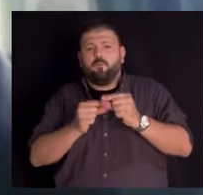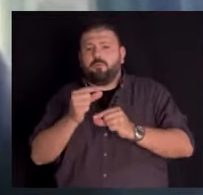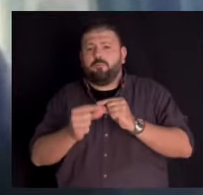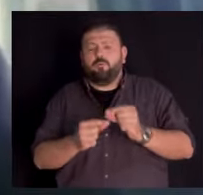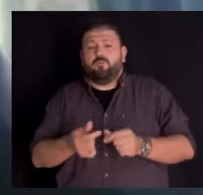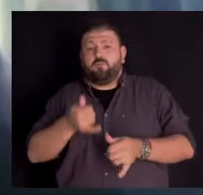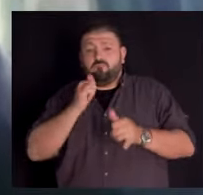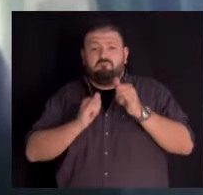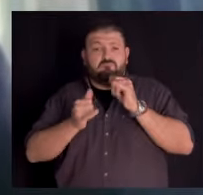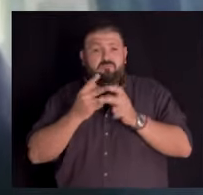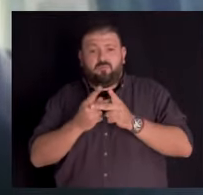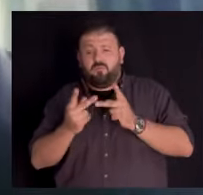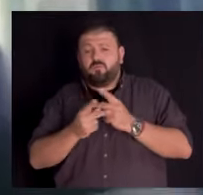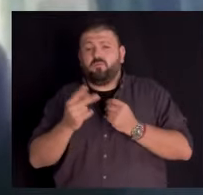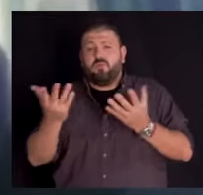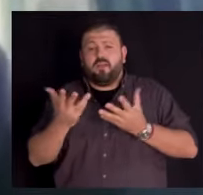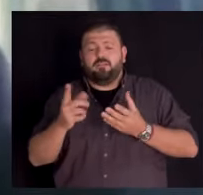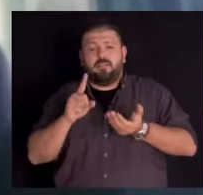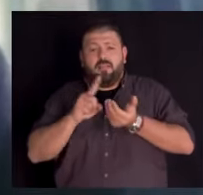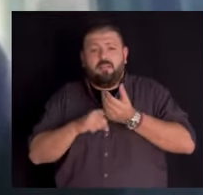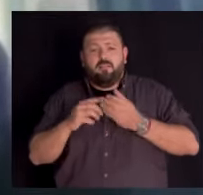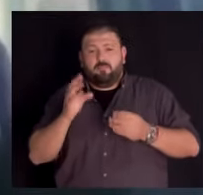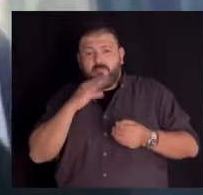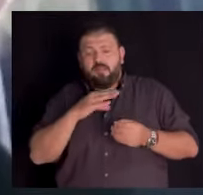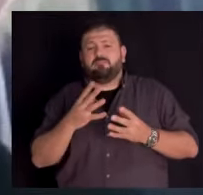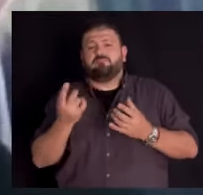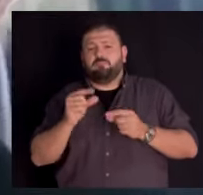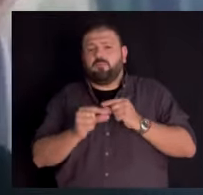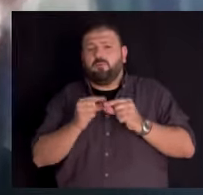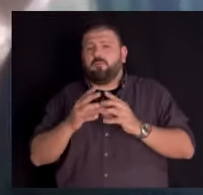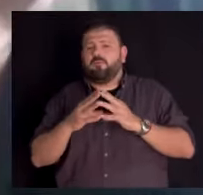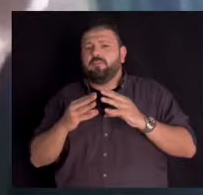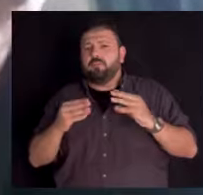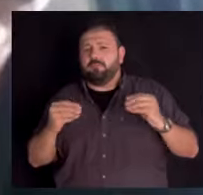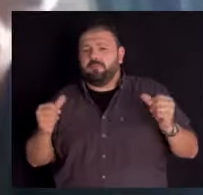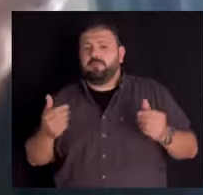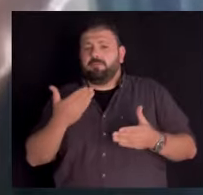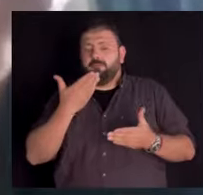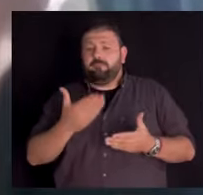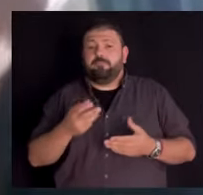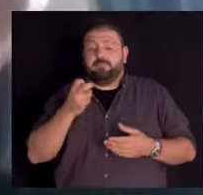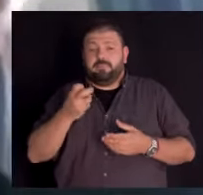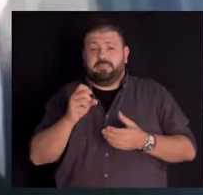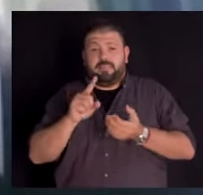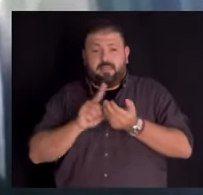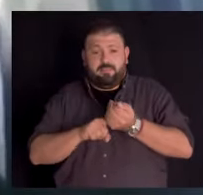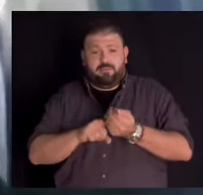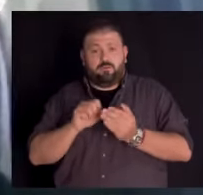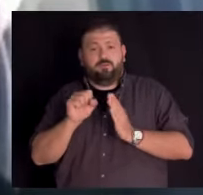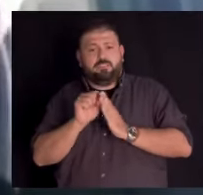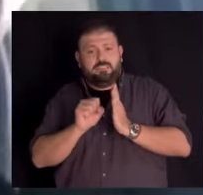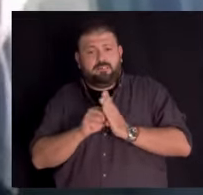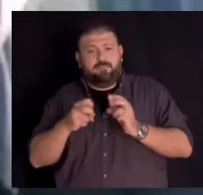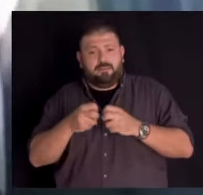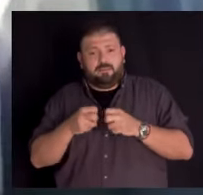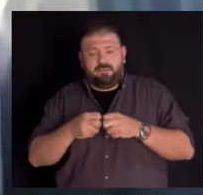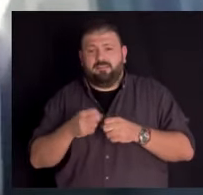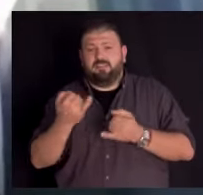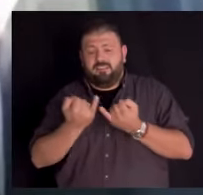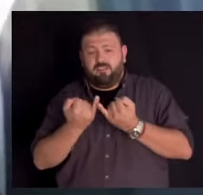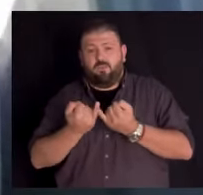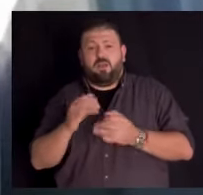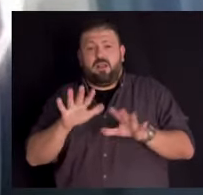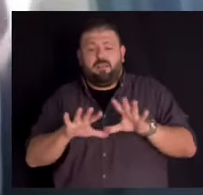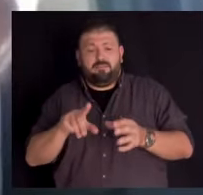¿Ok? Entonces, ¿de qué otra forma? El sistema nervioso tiene que ver con la regulación de la presión arterial y los